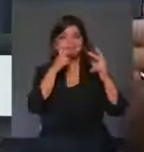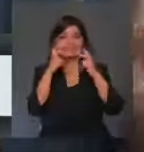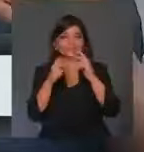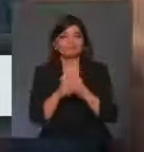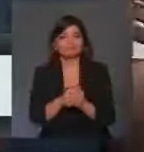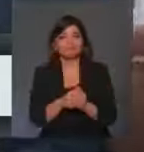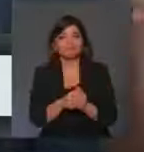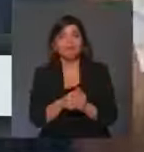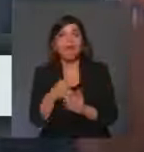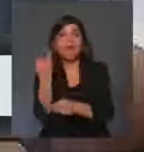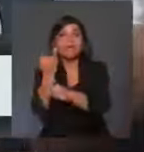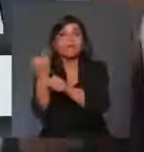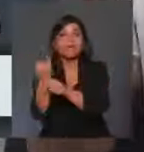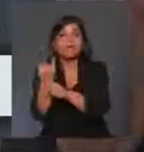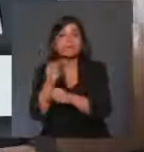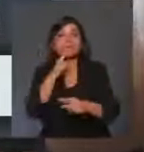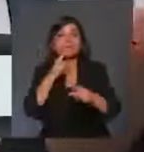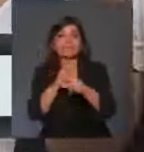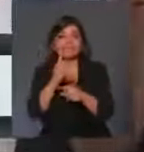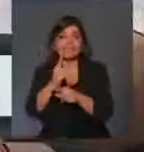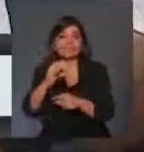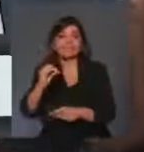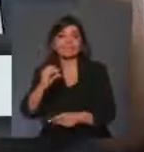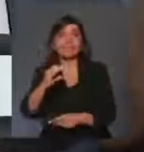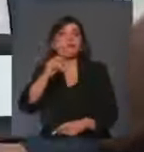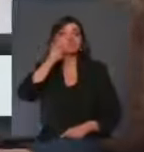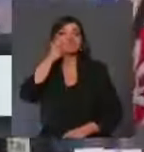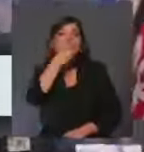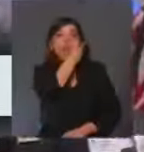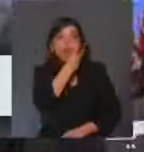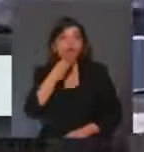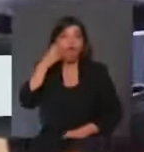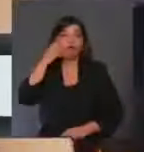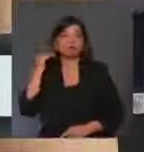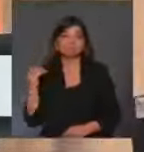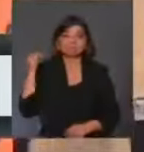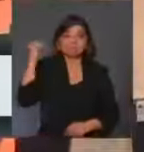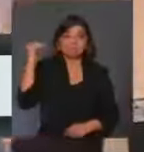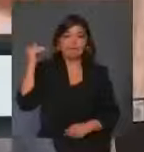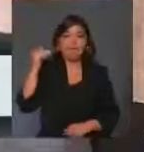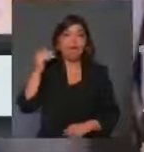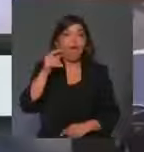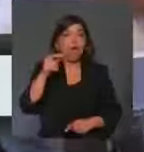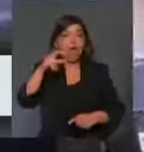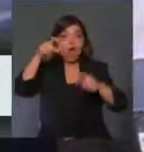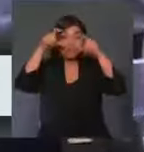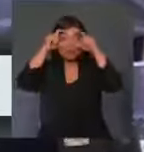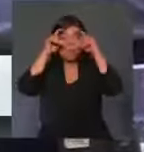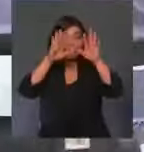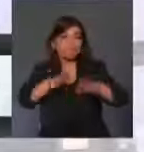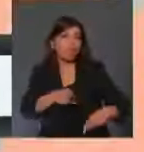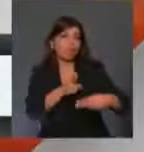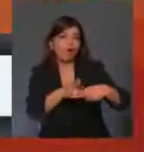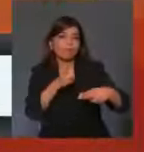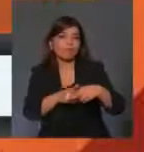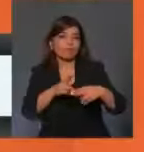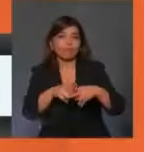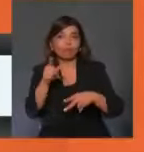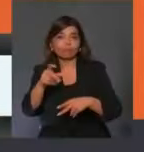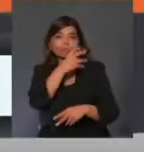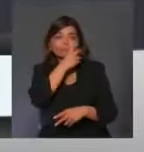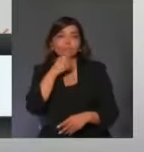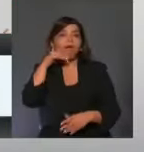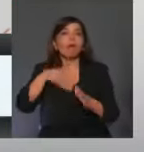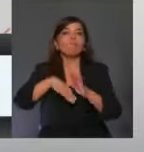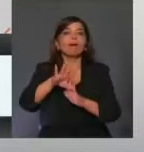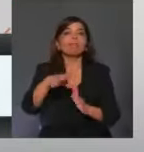El independiente ex DC Claudio Orrego se imponía por sobre su contendor de mismo apellido Francisco por más de 500.000 votos y en 43